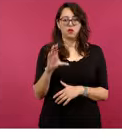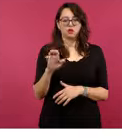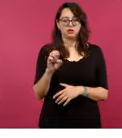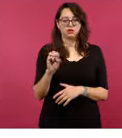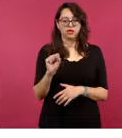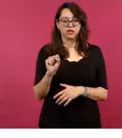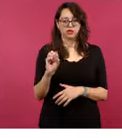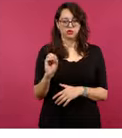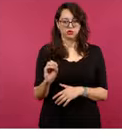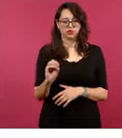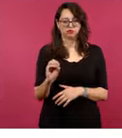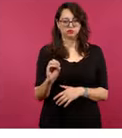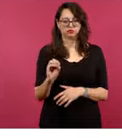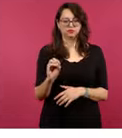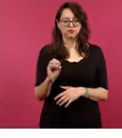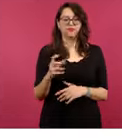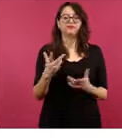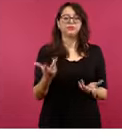forma